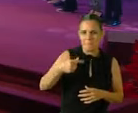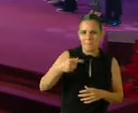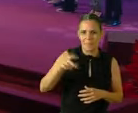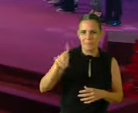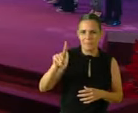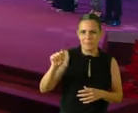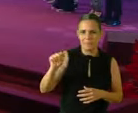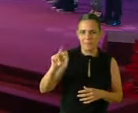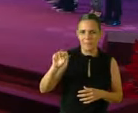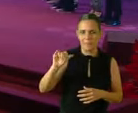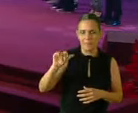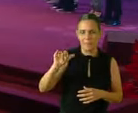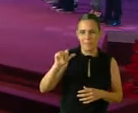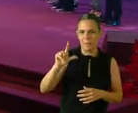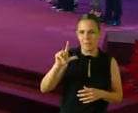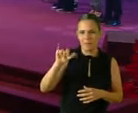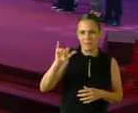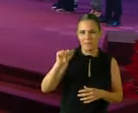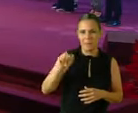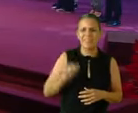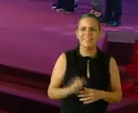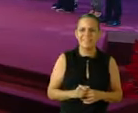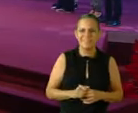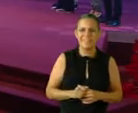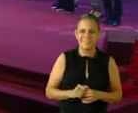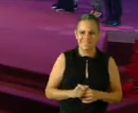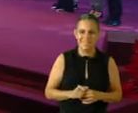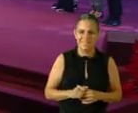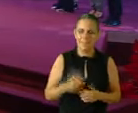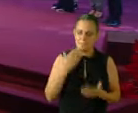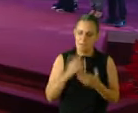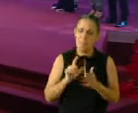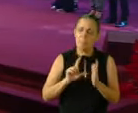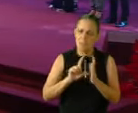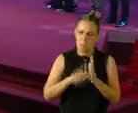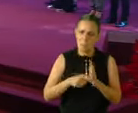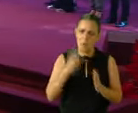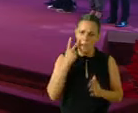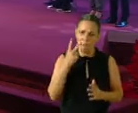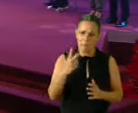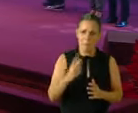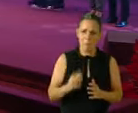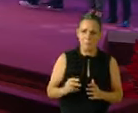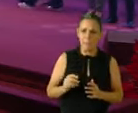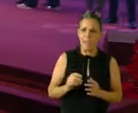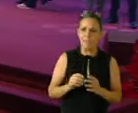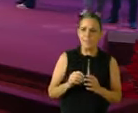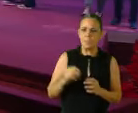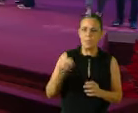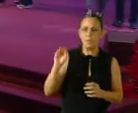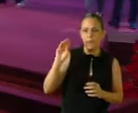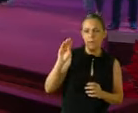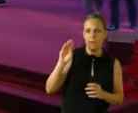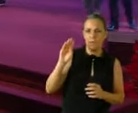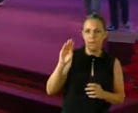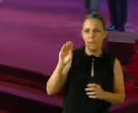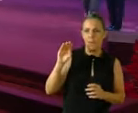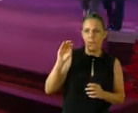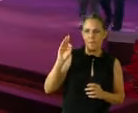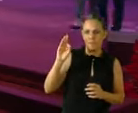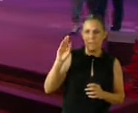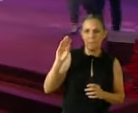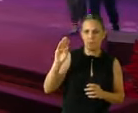están congelados, pues está bien, lo perdono. Muy bien, después las vemos, están en el Facebook después. Gracias, un aplauso a todos, esta gente